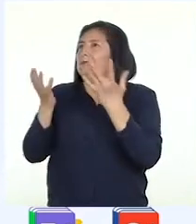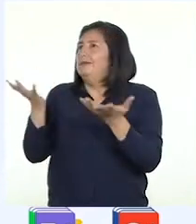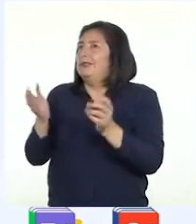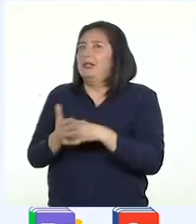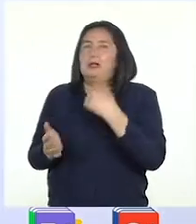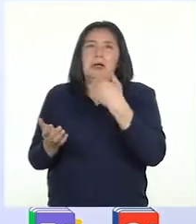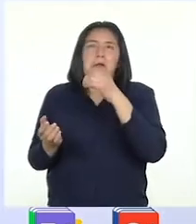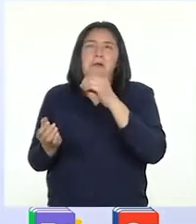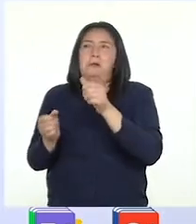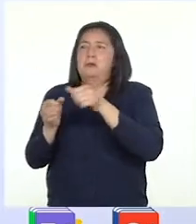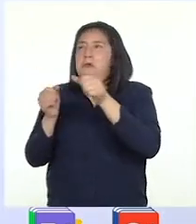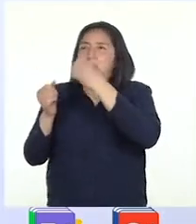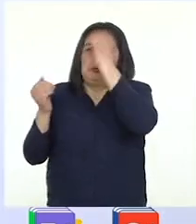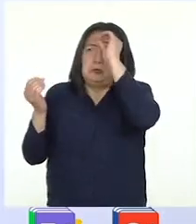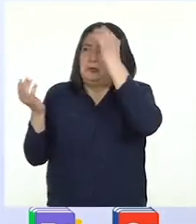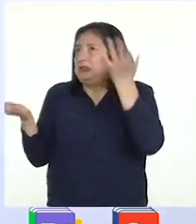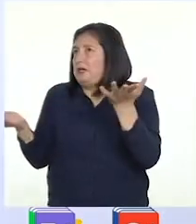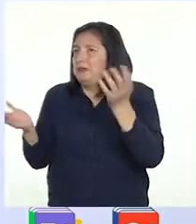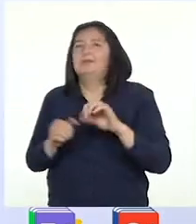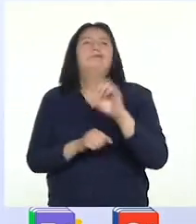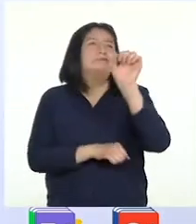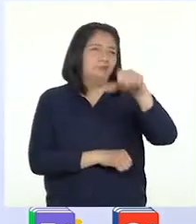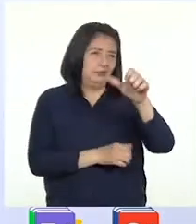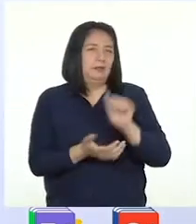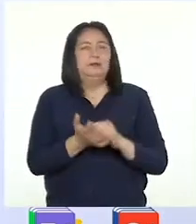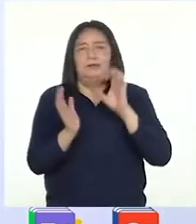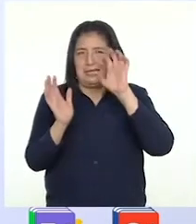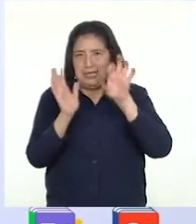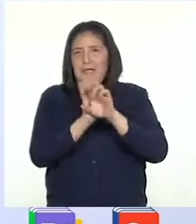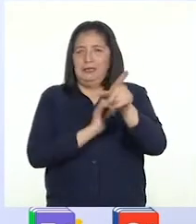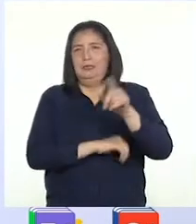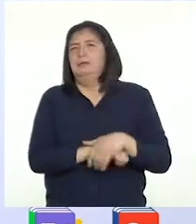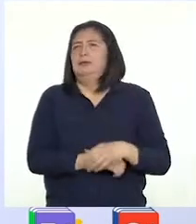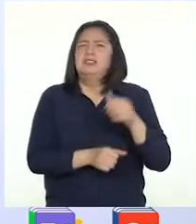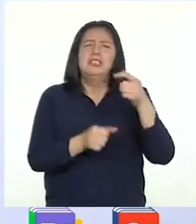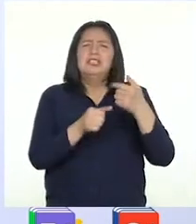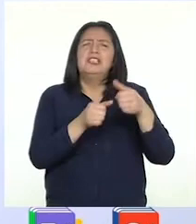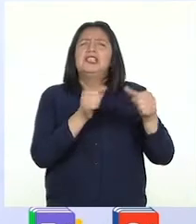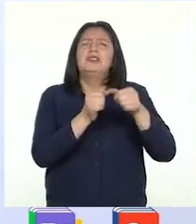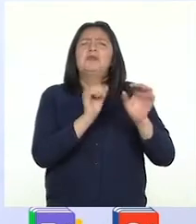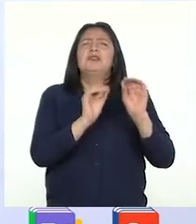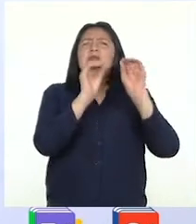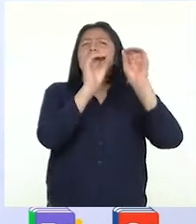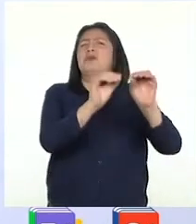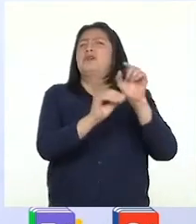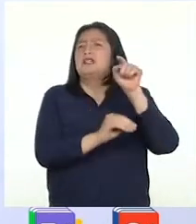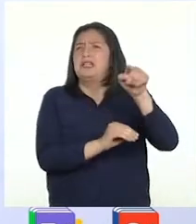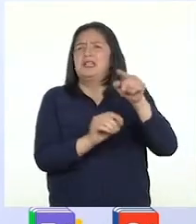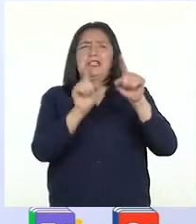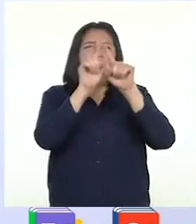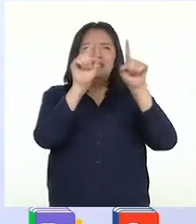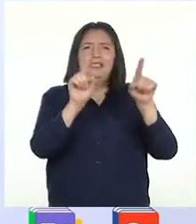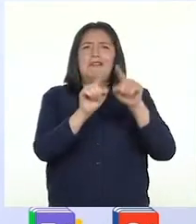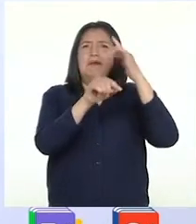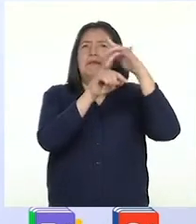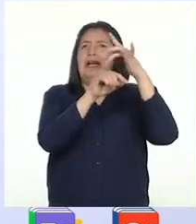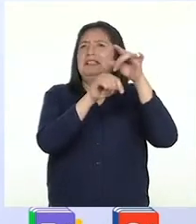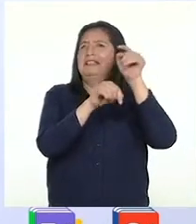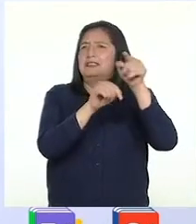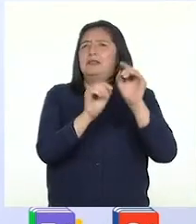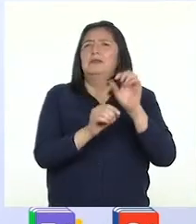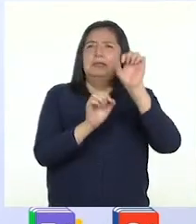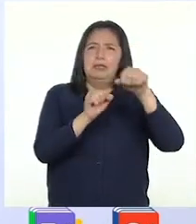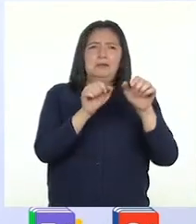cantidad desconocida. Precisamente. Por ejemplo, ¿qué número debemos colocar en el casillero vacío para